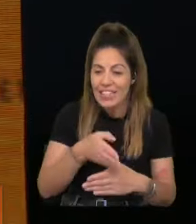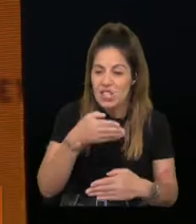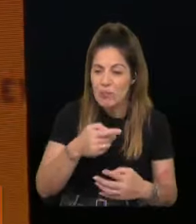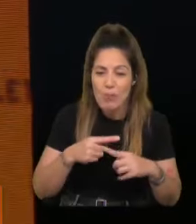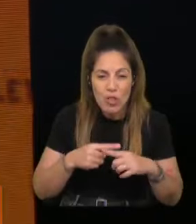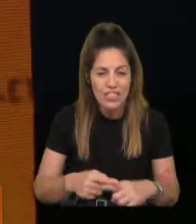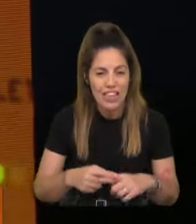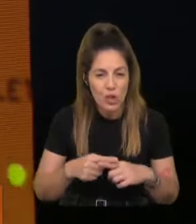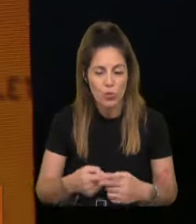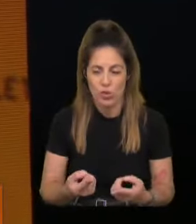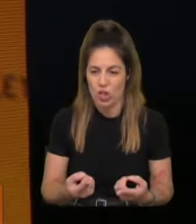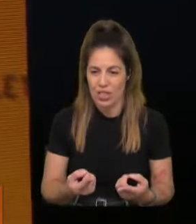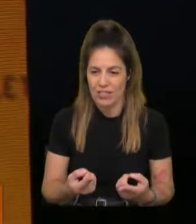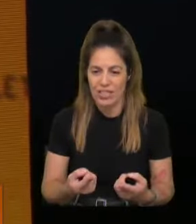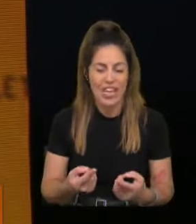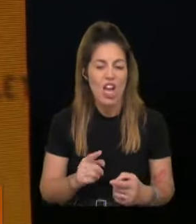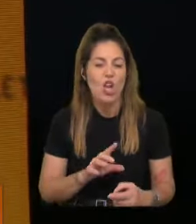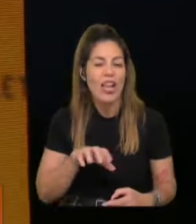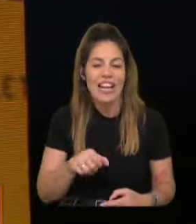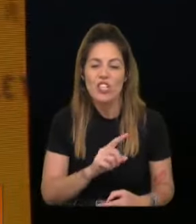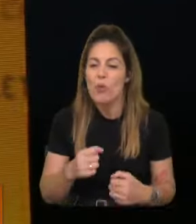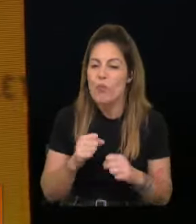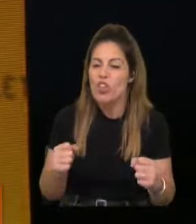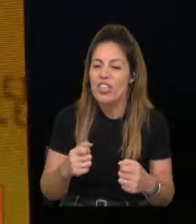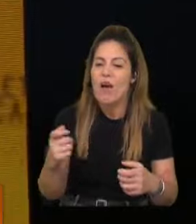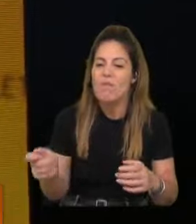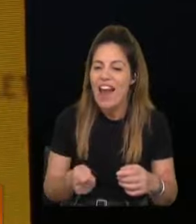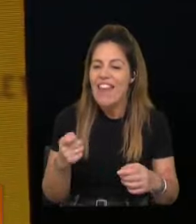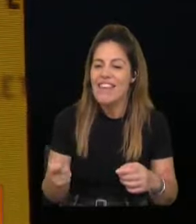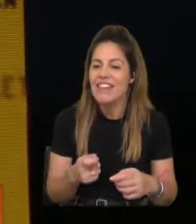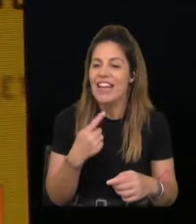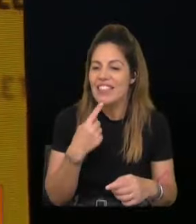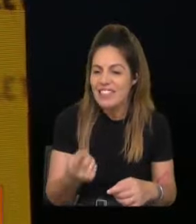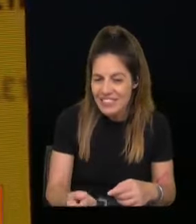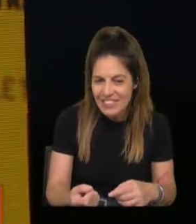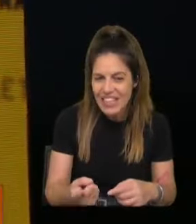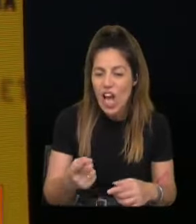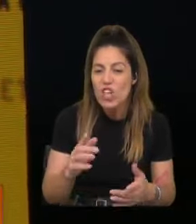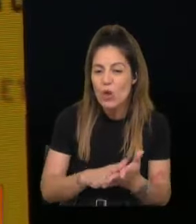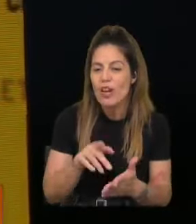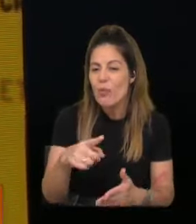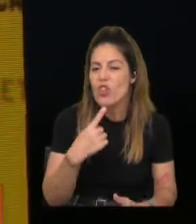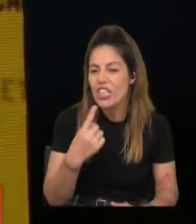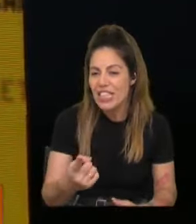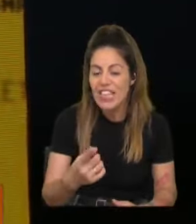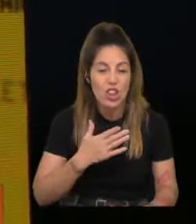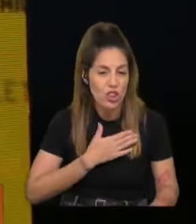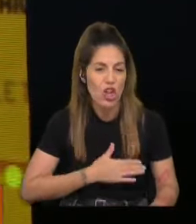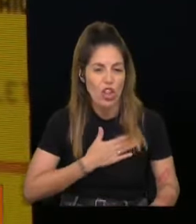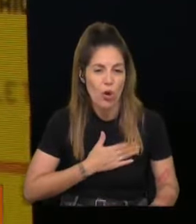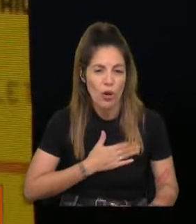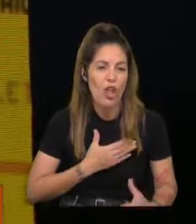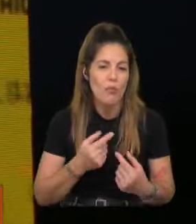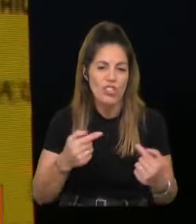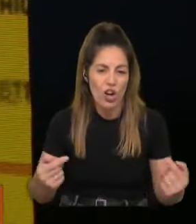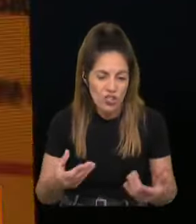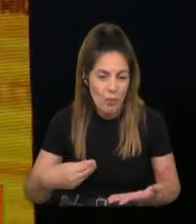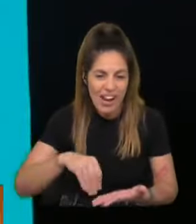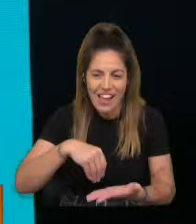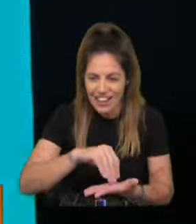que no no alcanza yo te podría dar manija y diría que sobre lo que dijiste No solo estoy de acuerdo sino que un montón de cosas para